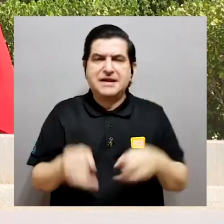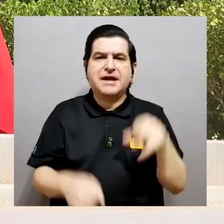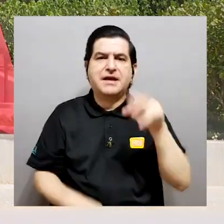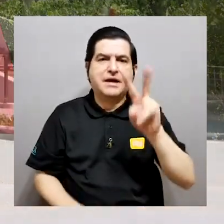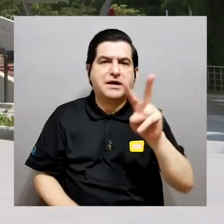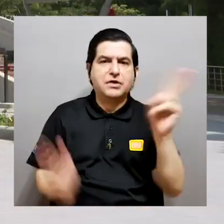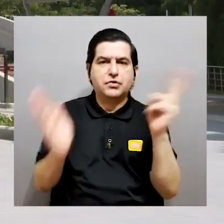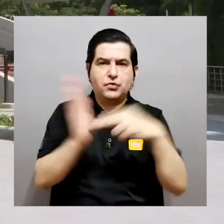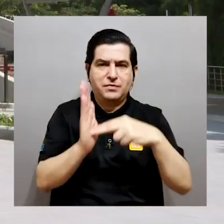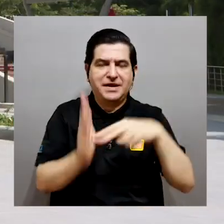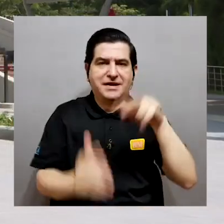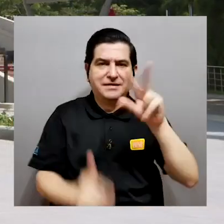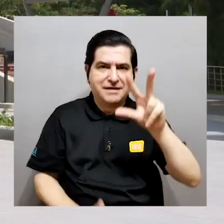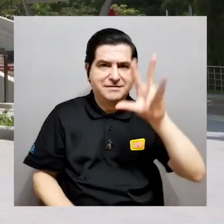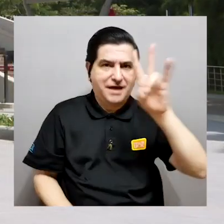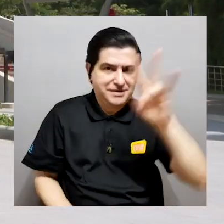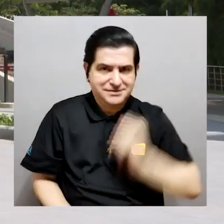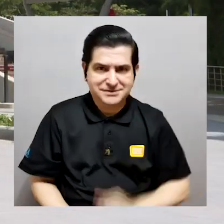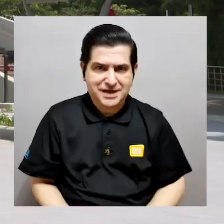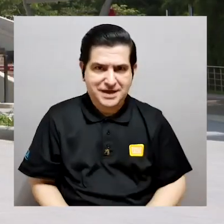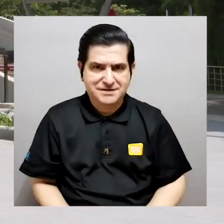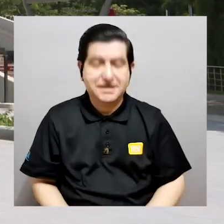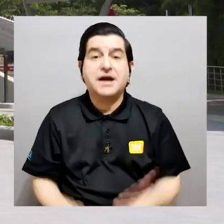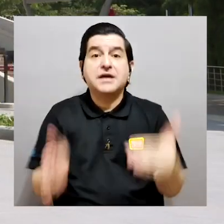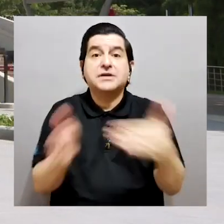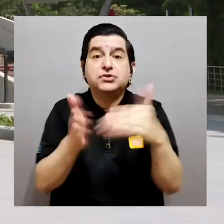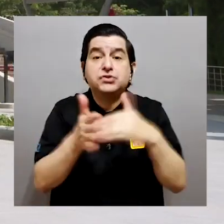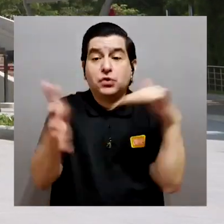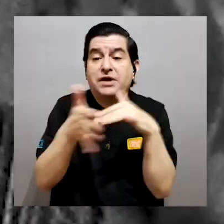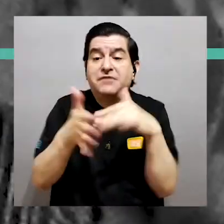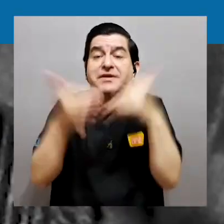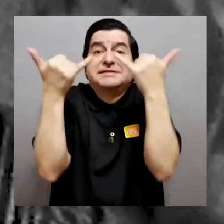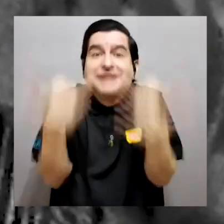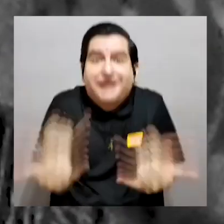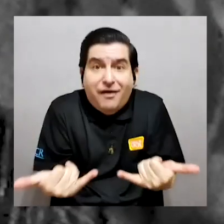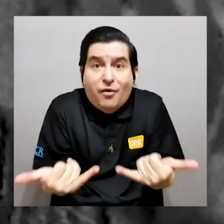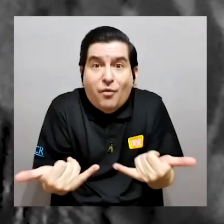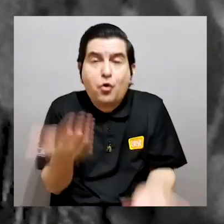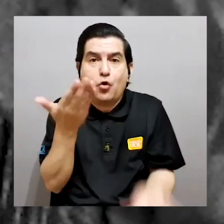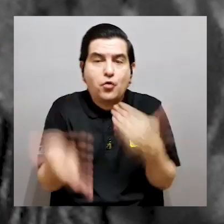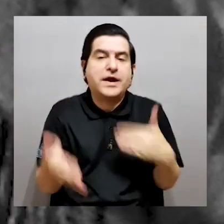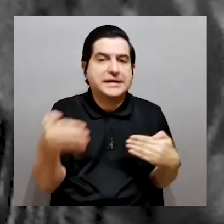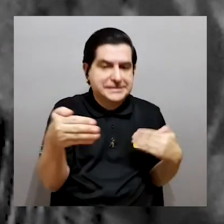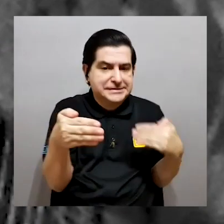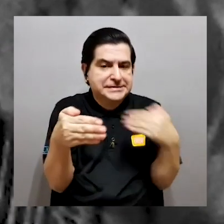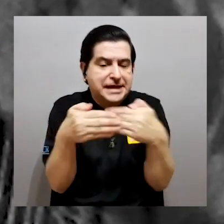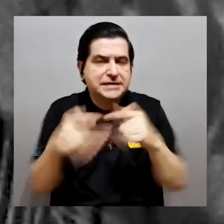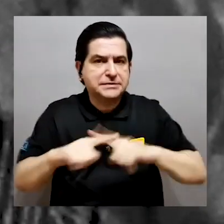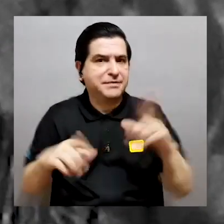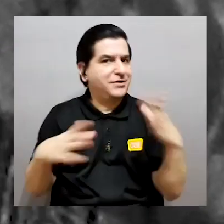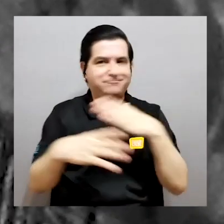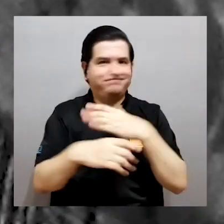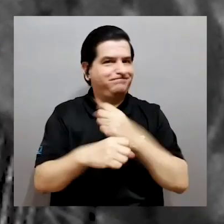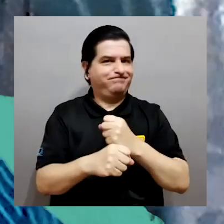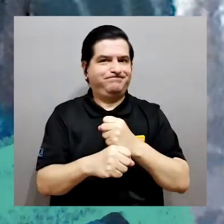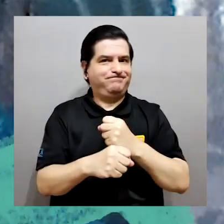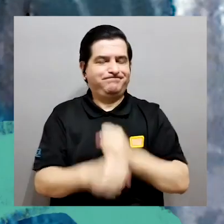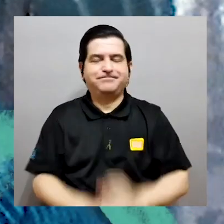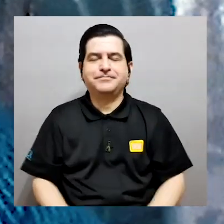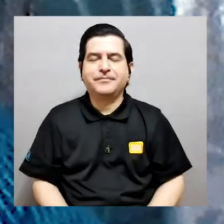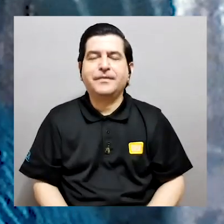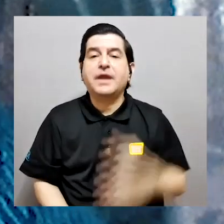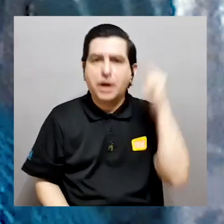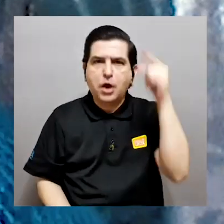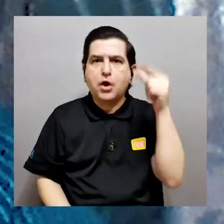al 2037, si se volviera a hacer un estudio actuarial, probablemente se acercaría, pero no se ha hecho.